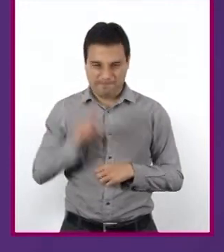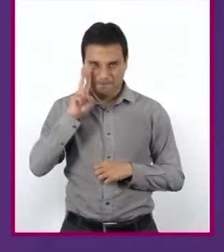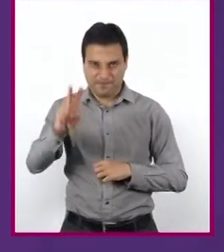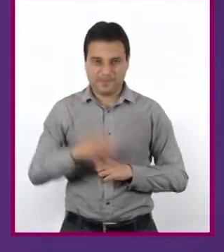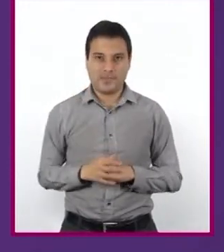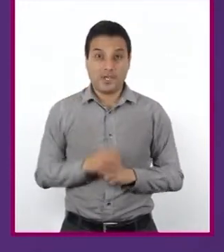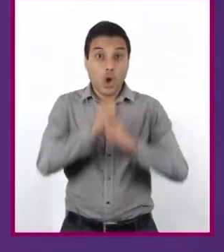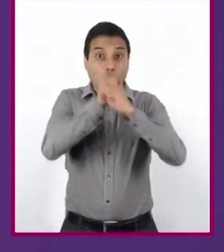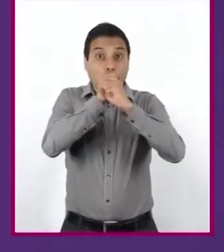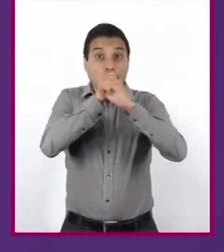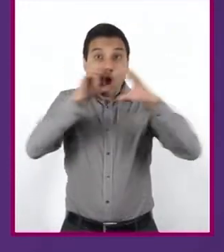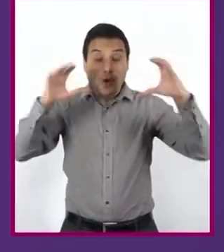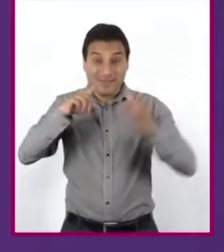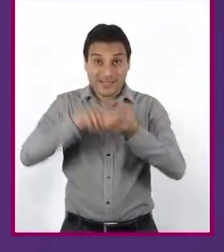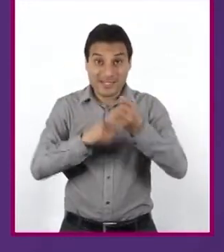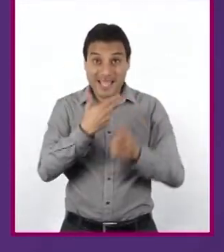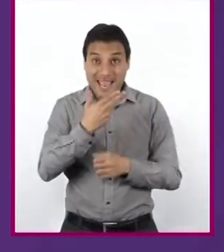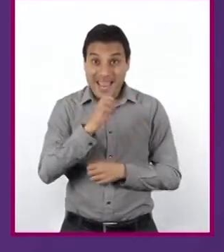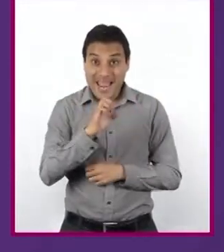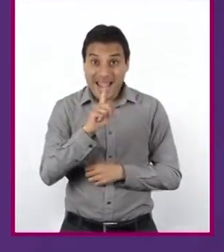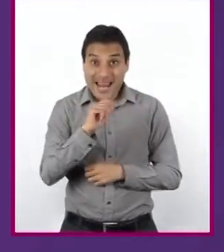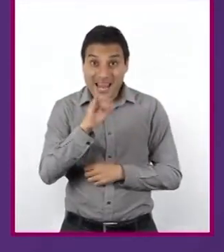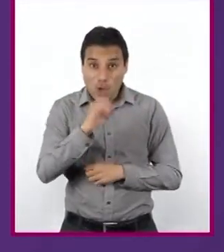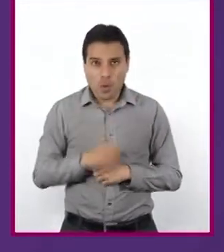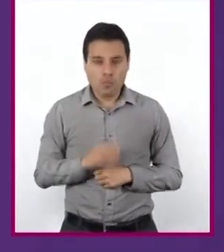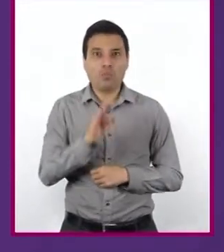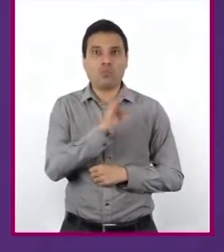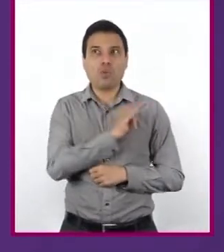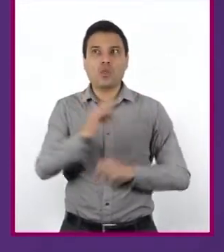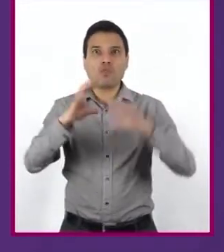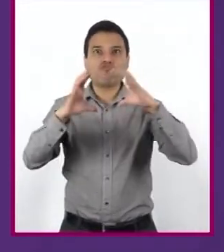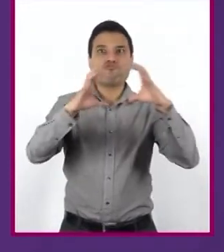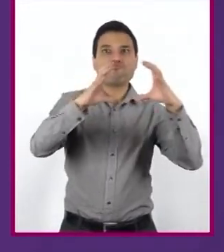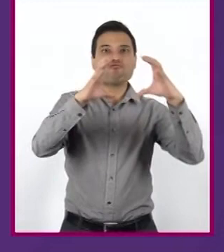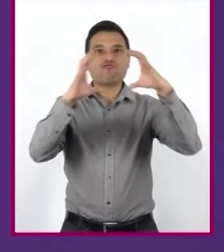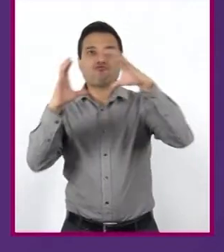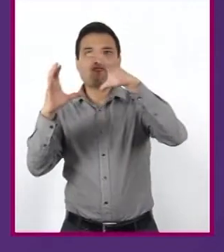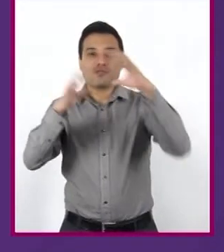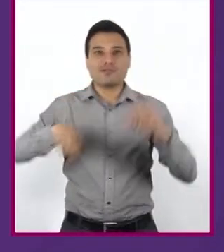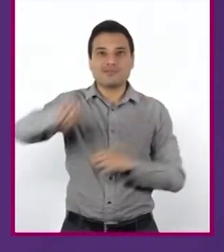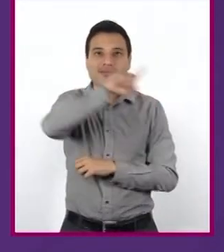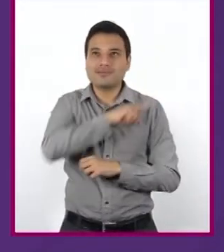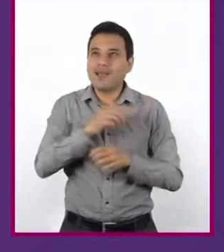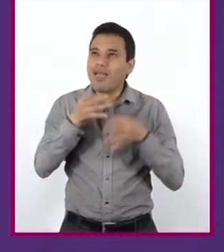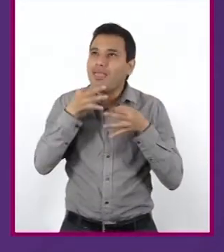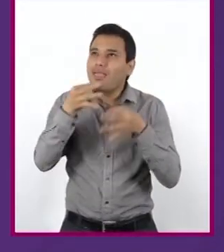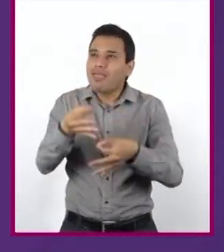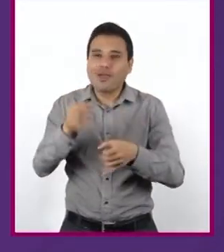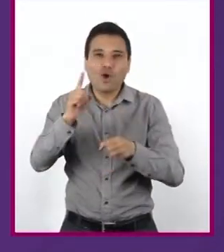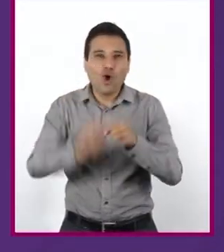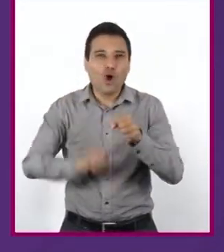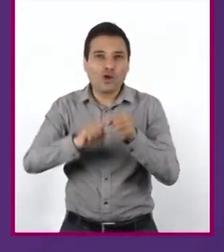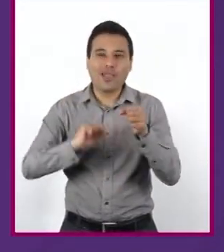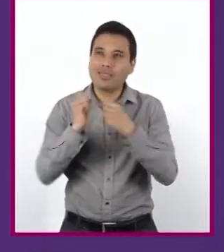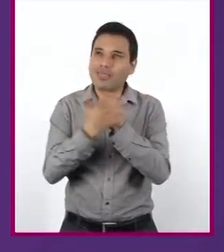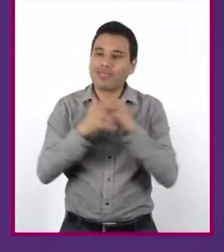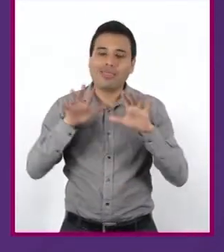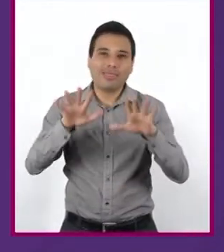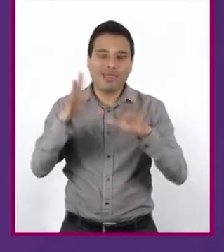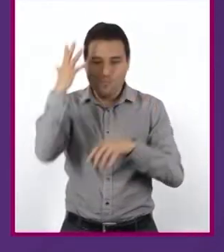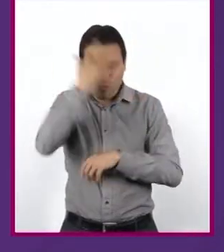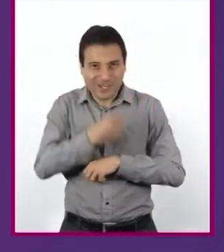Los globos inflados con helio permanecen suspendidos en el aire y llaman nuestra atención sus colores brillantes y